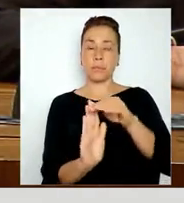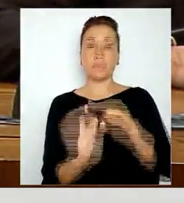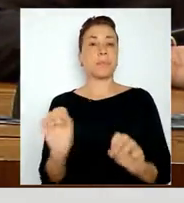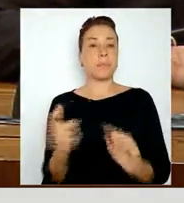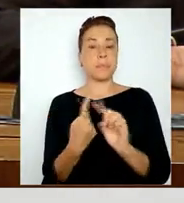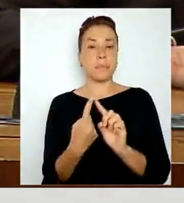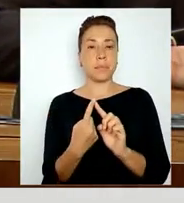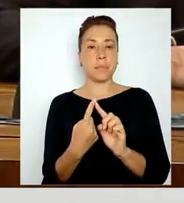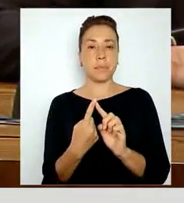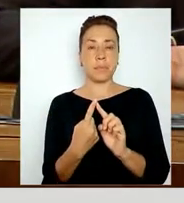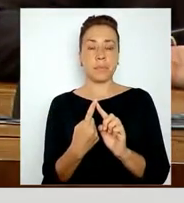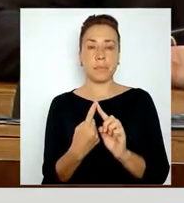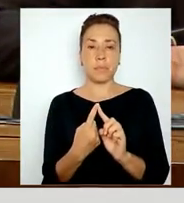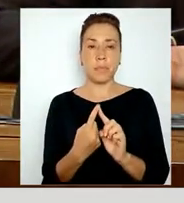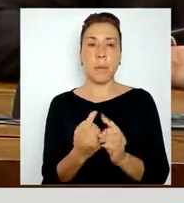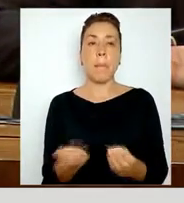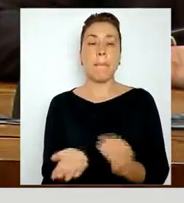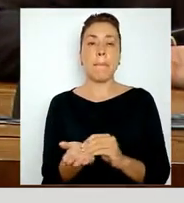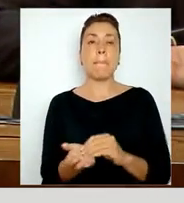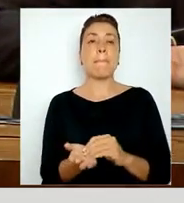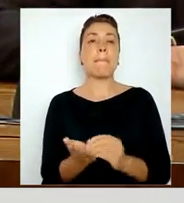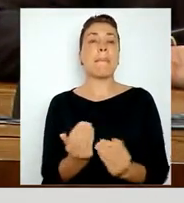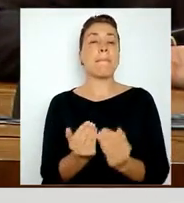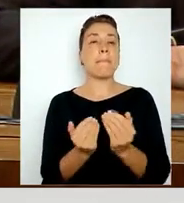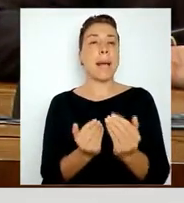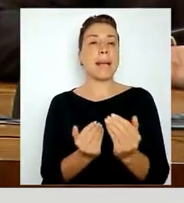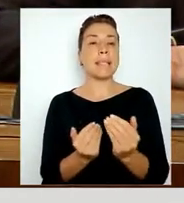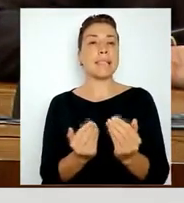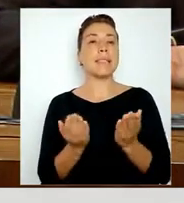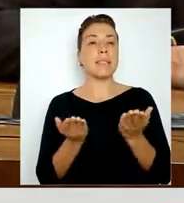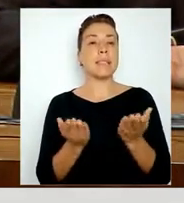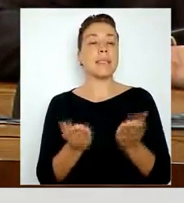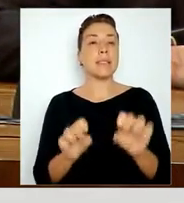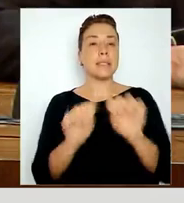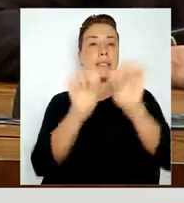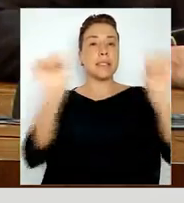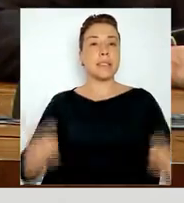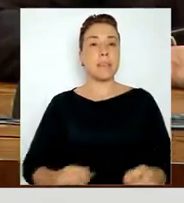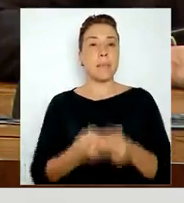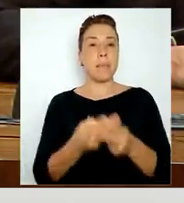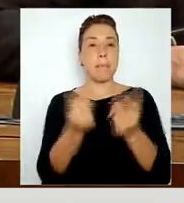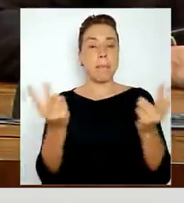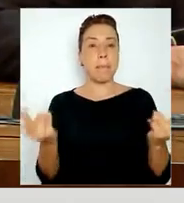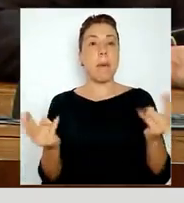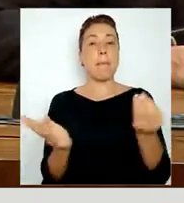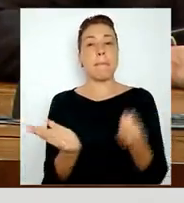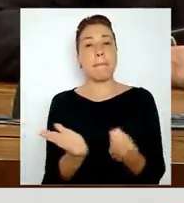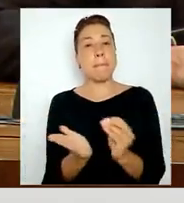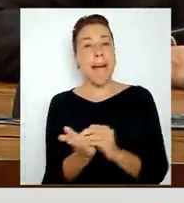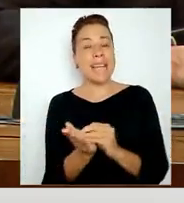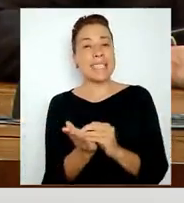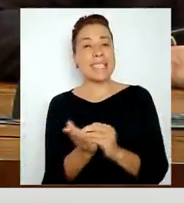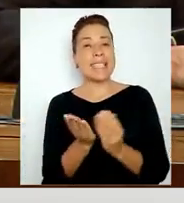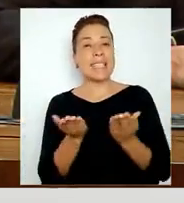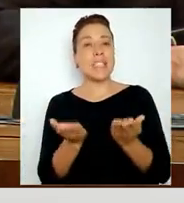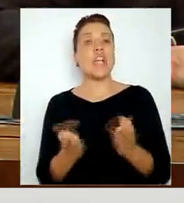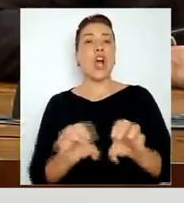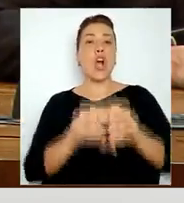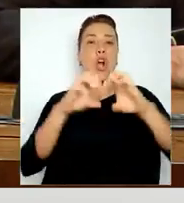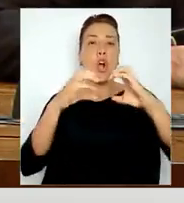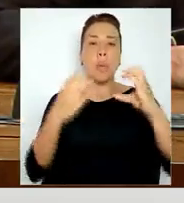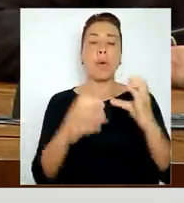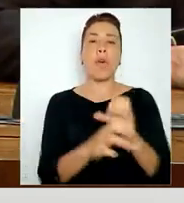como se ha dicho el sistema público va va a aumentar la cobertura corporaciones fundaciones asociaciones